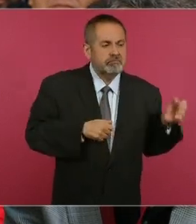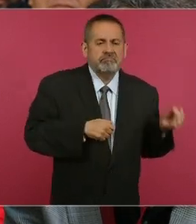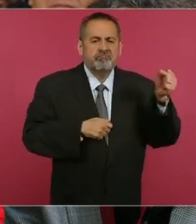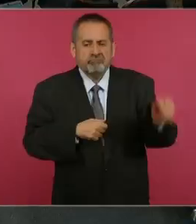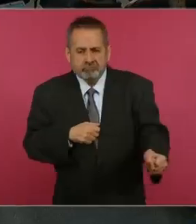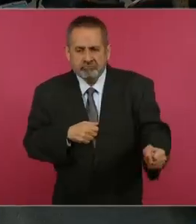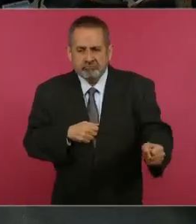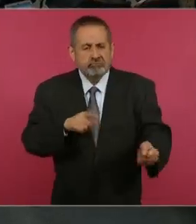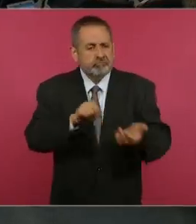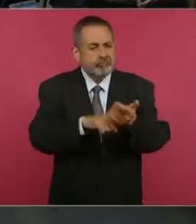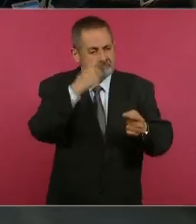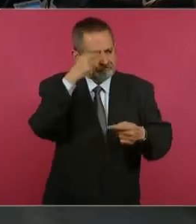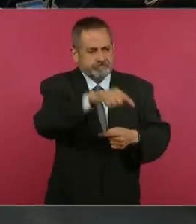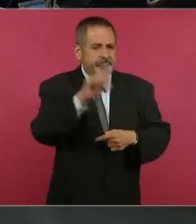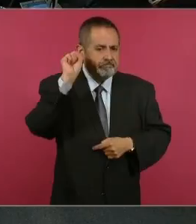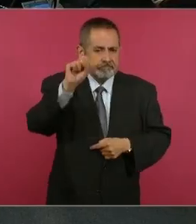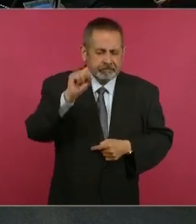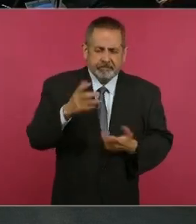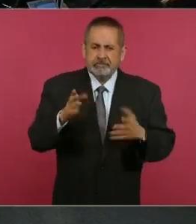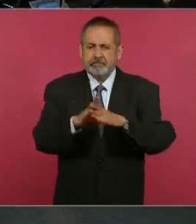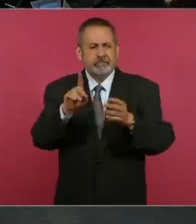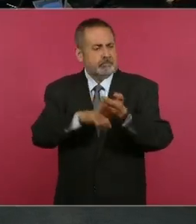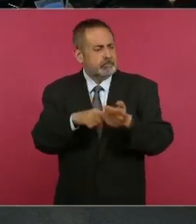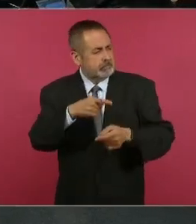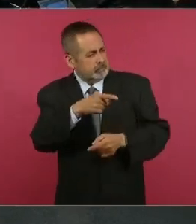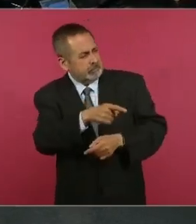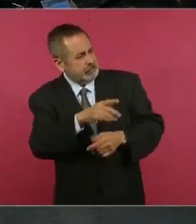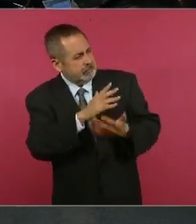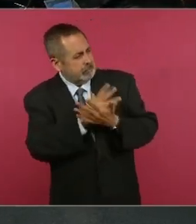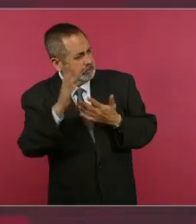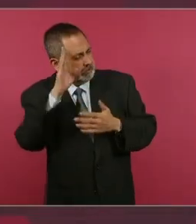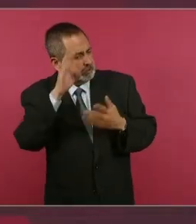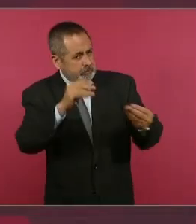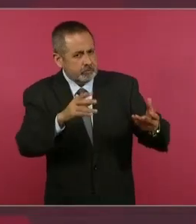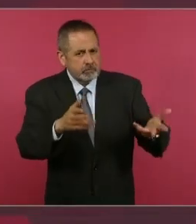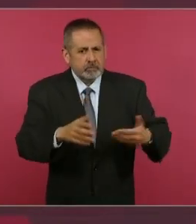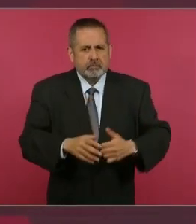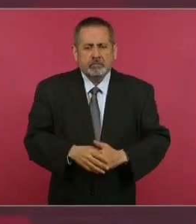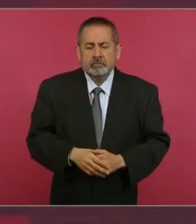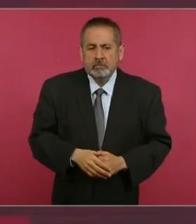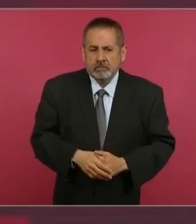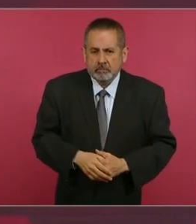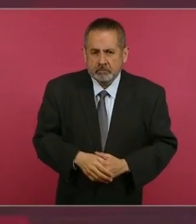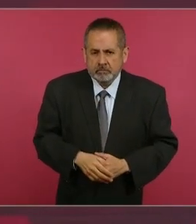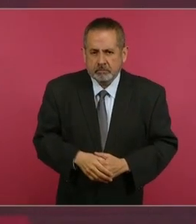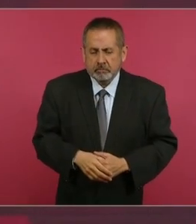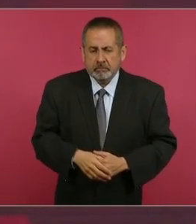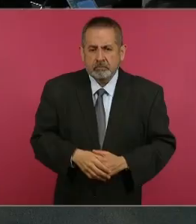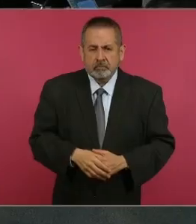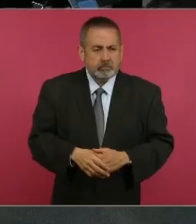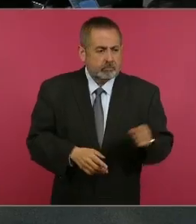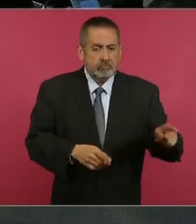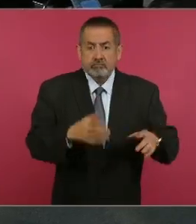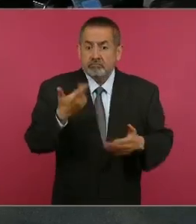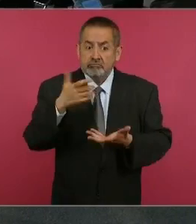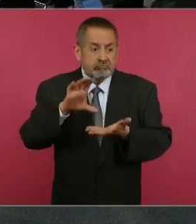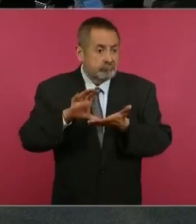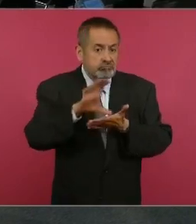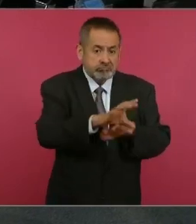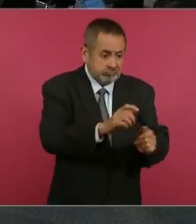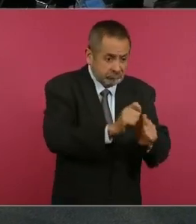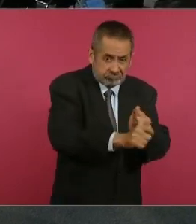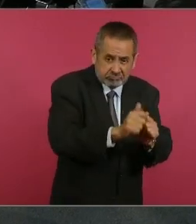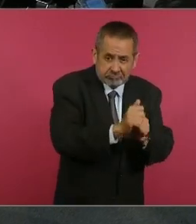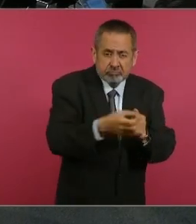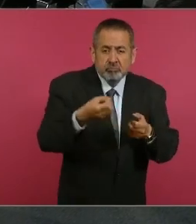hacer sobre ese sindicato con esos privilegios que tiene? Pues lo que está haciendo tú. Y es en efectivo, ¿Cómo? Es en efectivo, o sea, todos